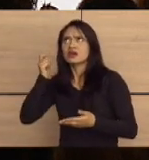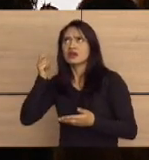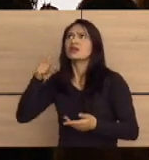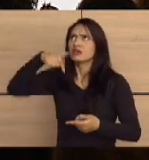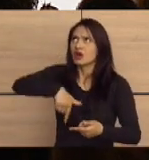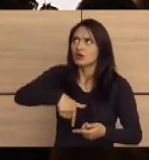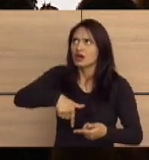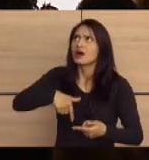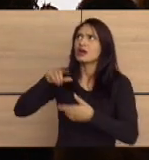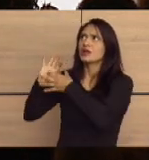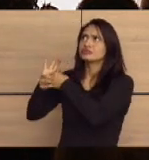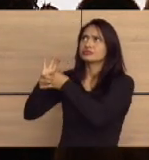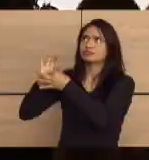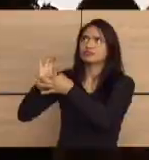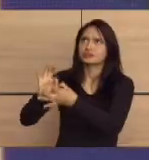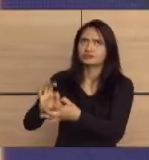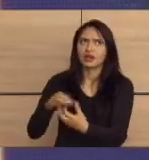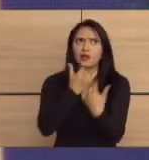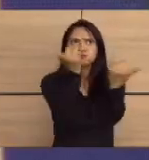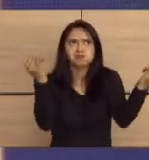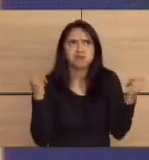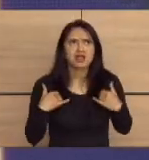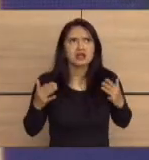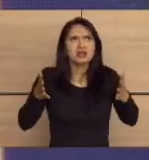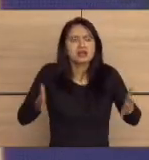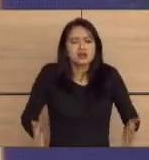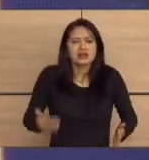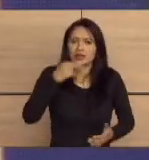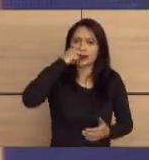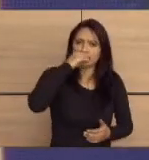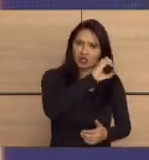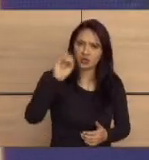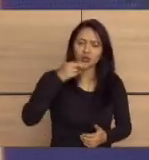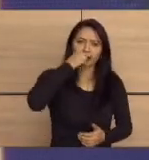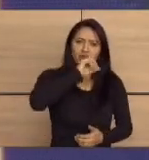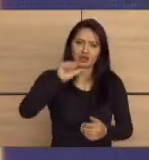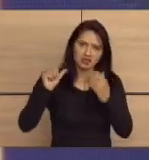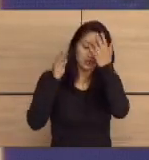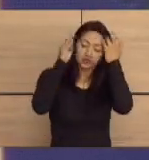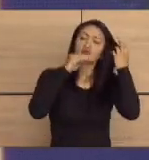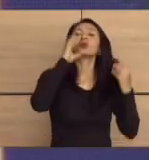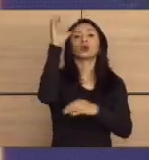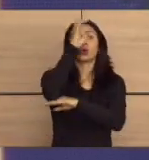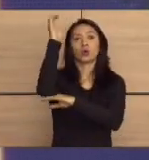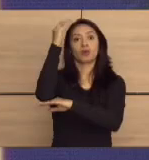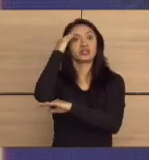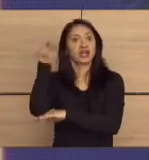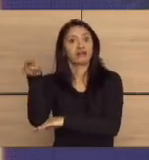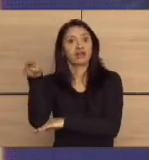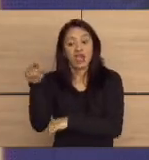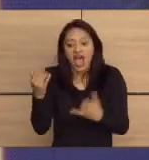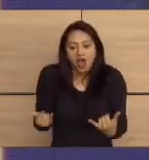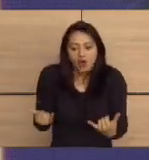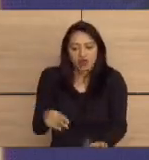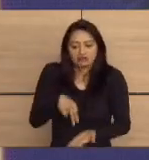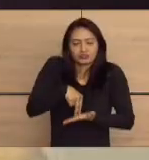y es la misma situación en la que están ellos. Son niños y niñas que no son el futuro de Colombia en mi perspectiva, sino que son el presente